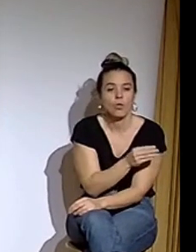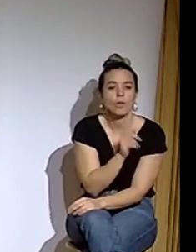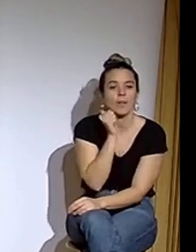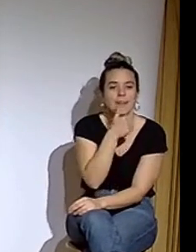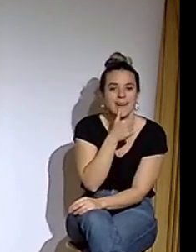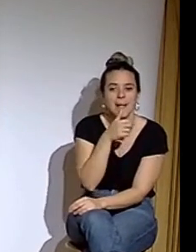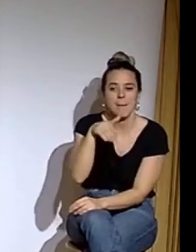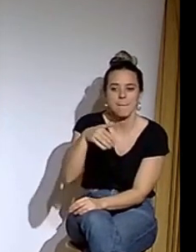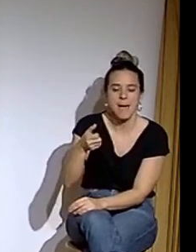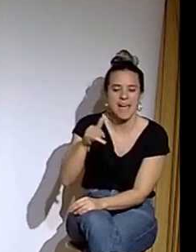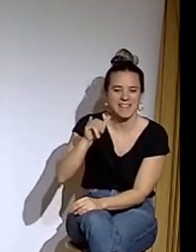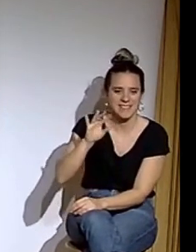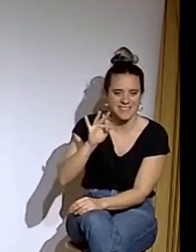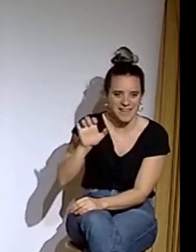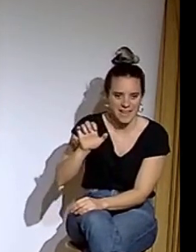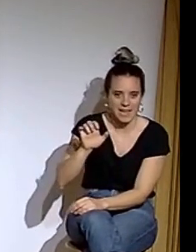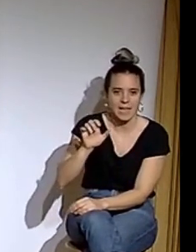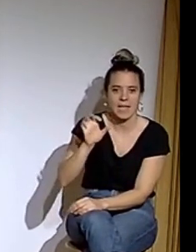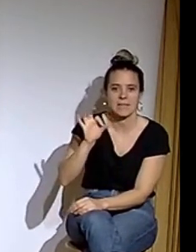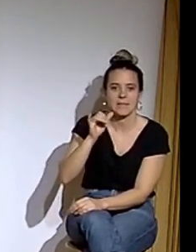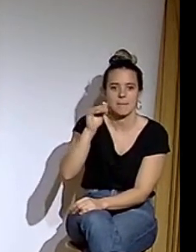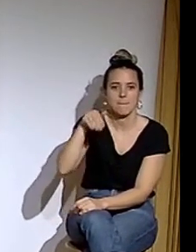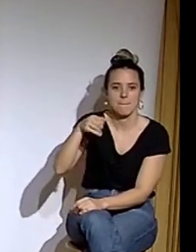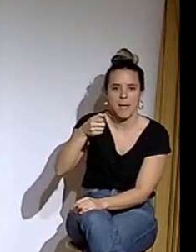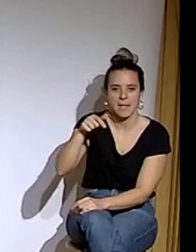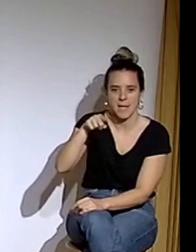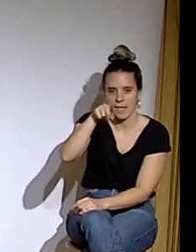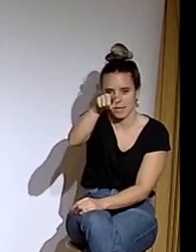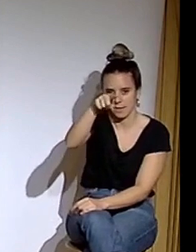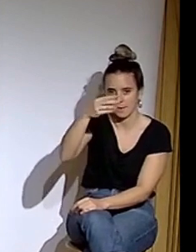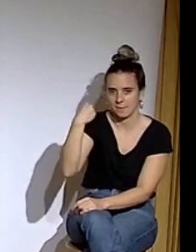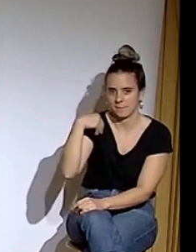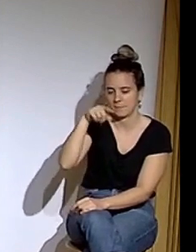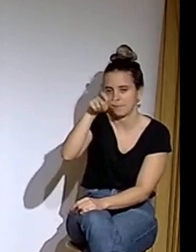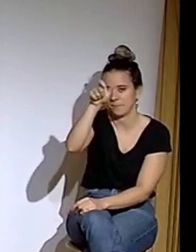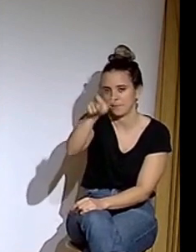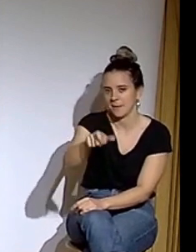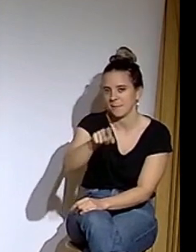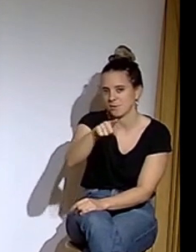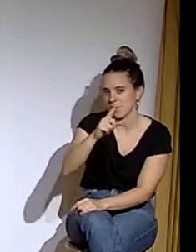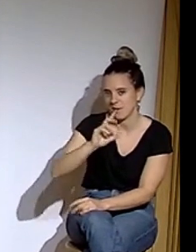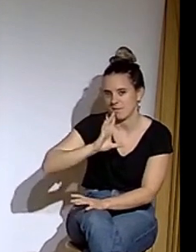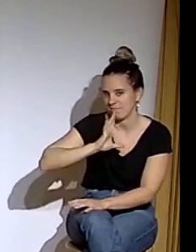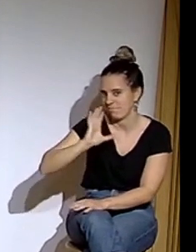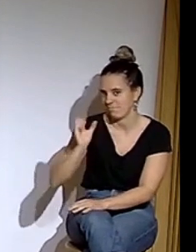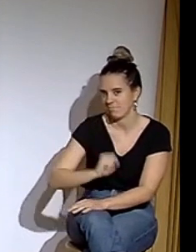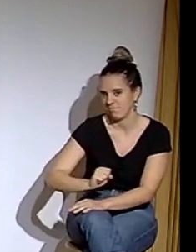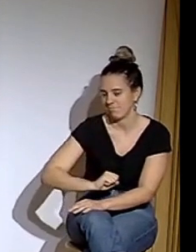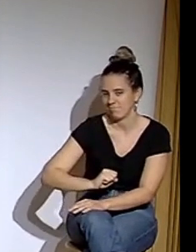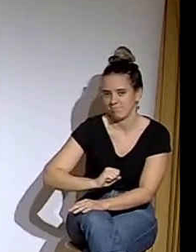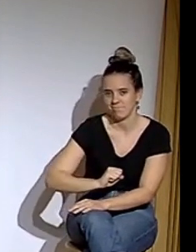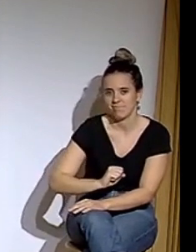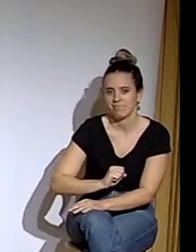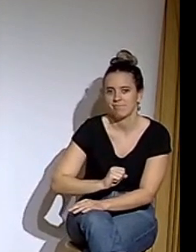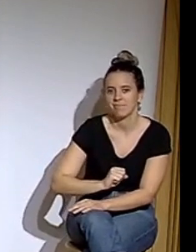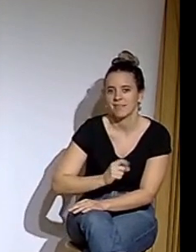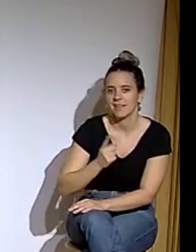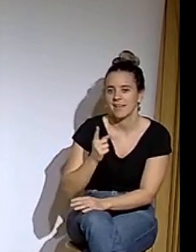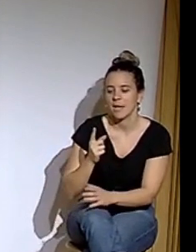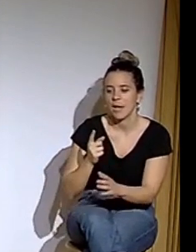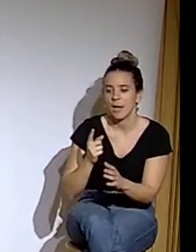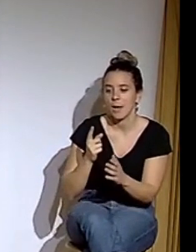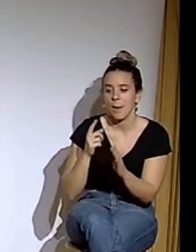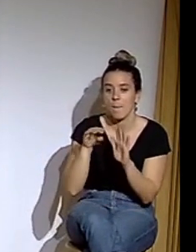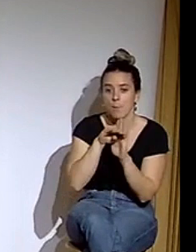Michael simbaña que también nos ha acompañado hoy Que bueno que es una persona increíble que además también el programa de mano